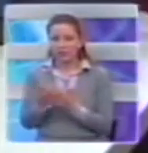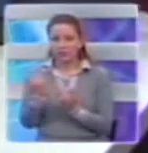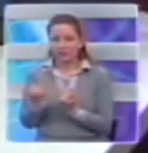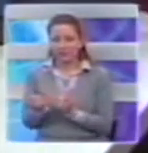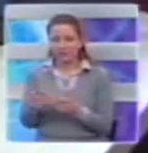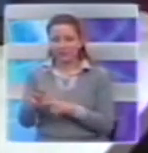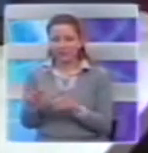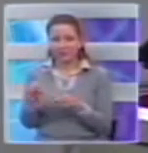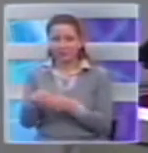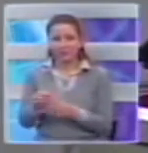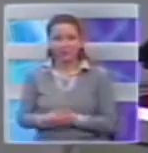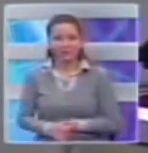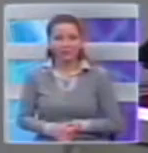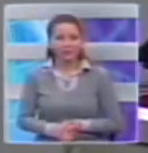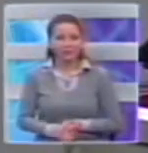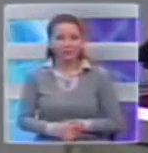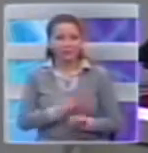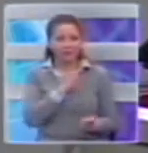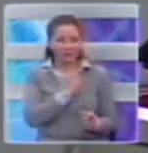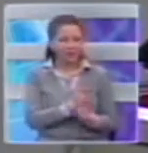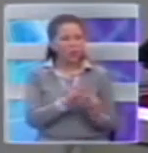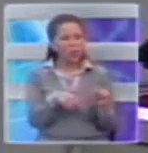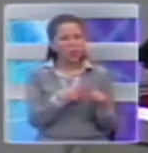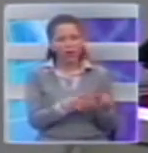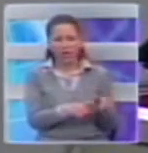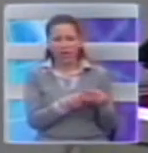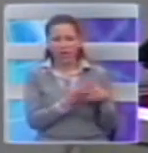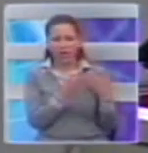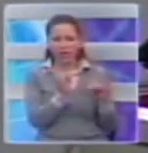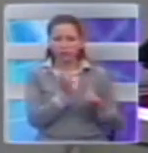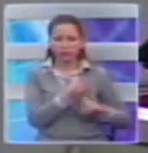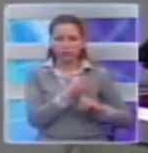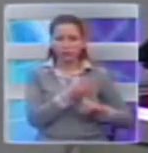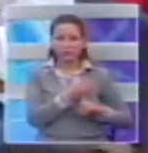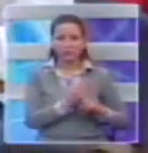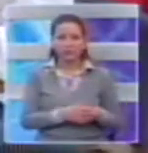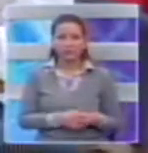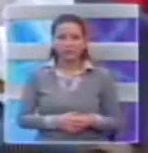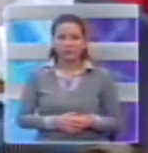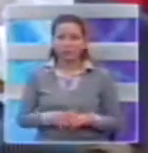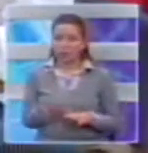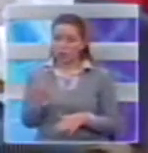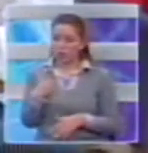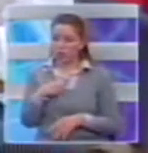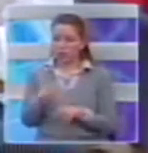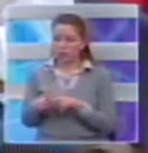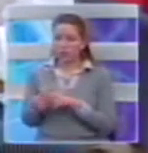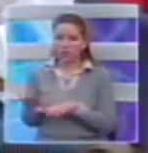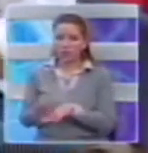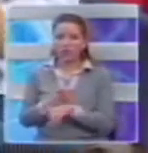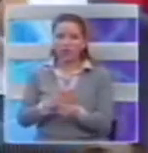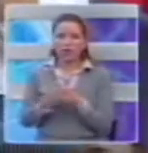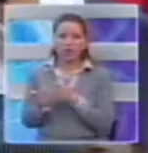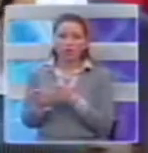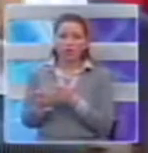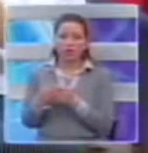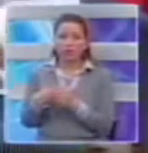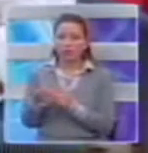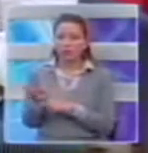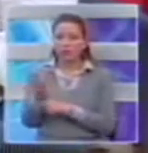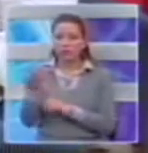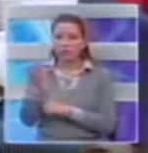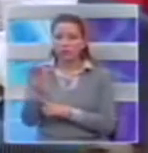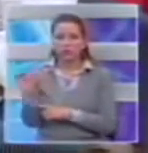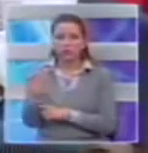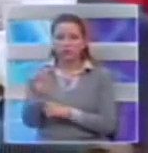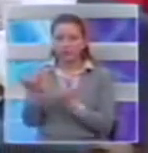en este espacio. Claro que sí, Luis Fernando. Bueno, ¿desde cuándo está disponible la plataforma? Bueno, nosotros comenzamos operaciones, fuimos online el